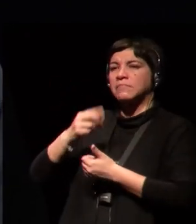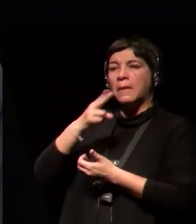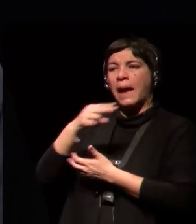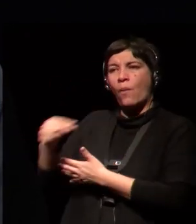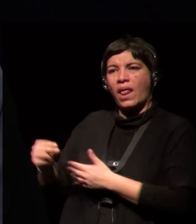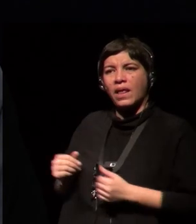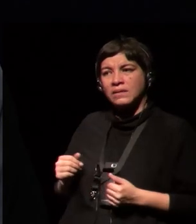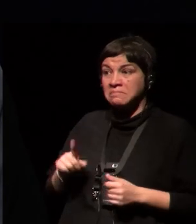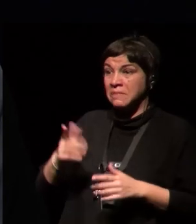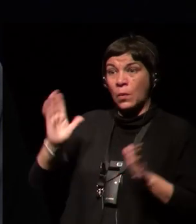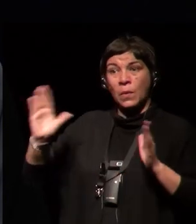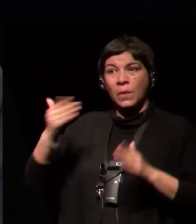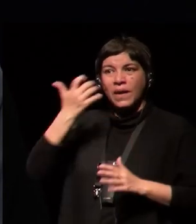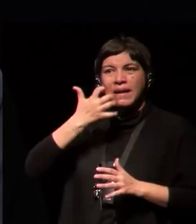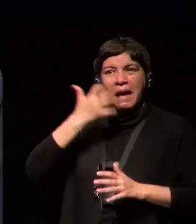aborígenes